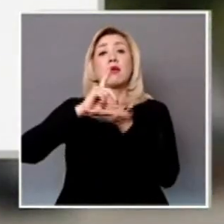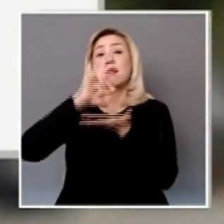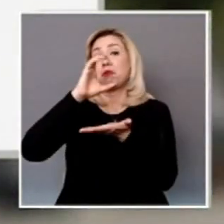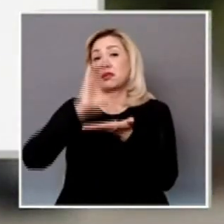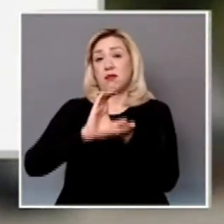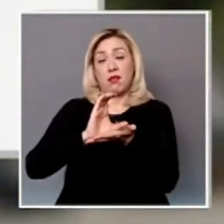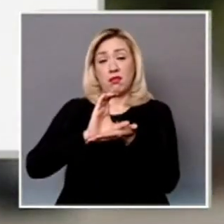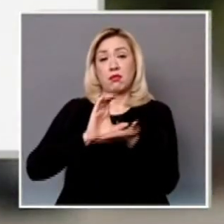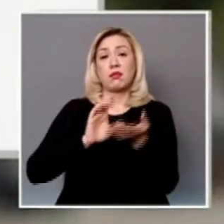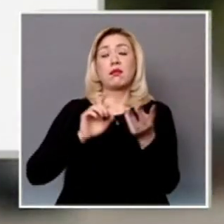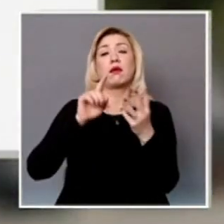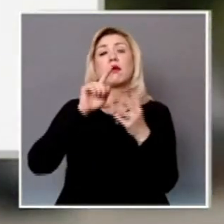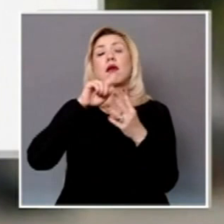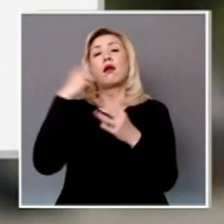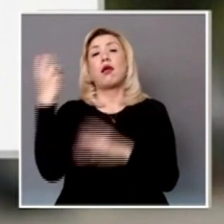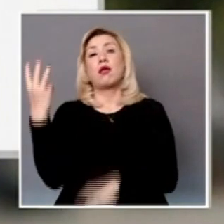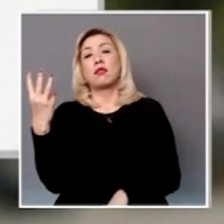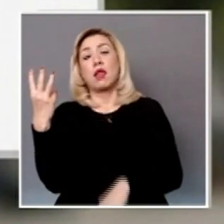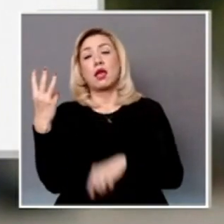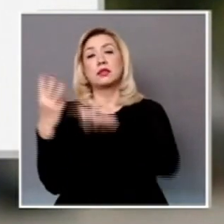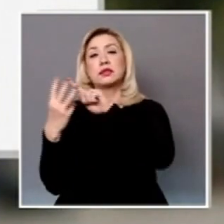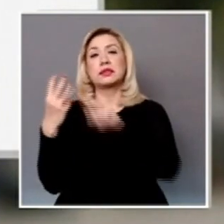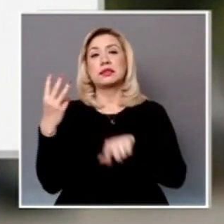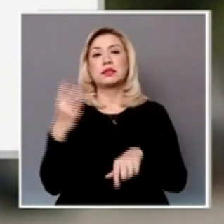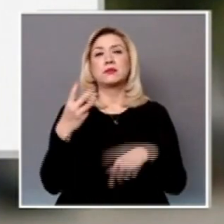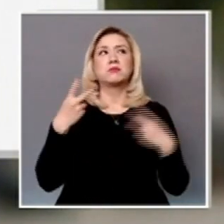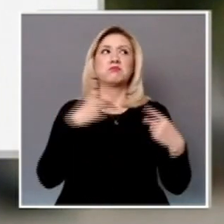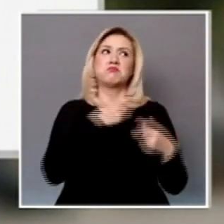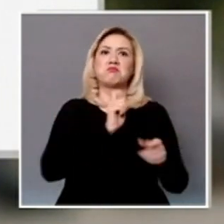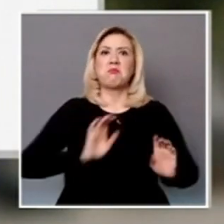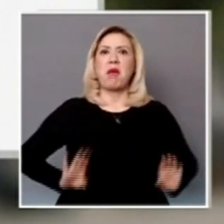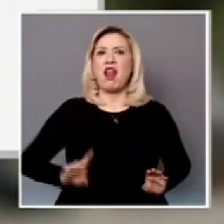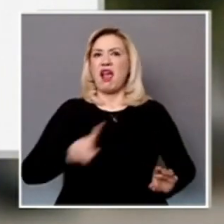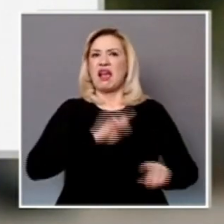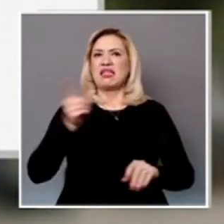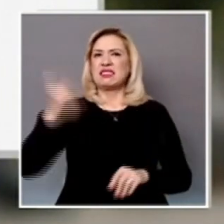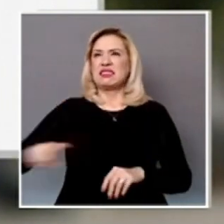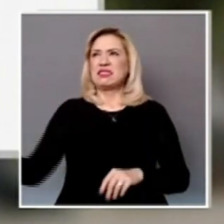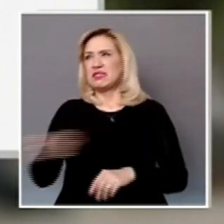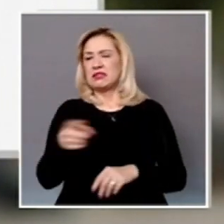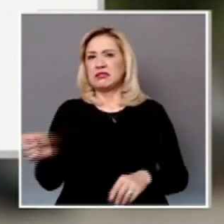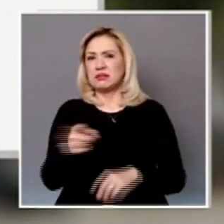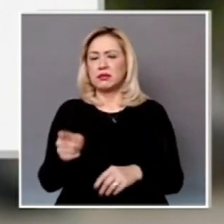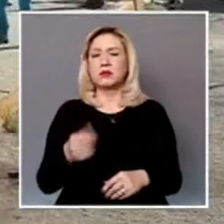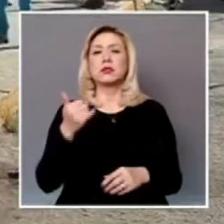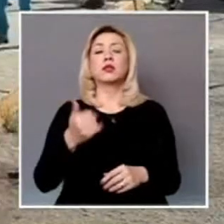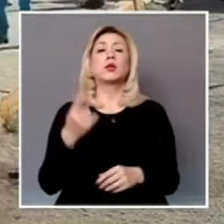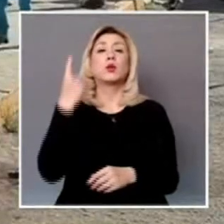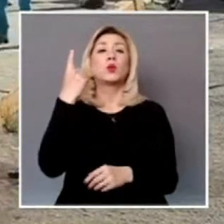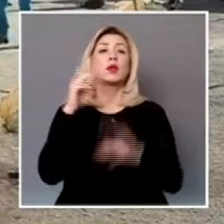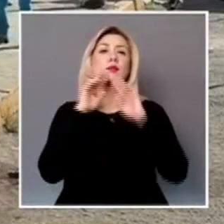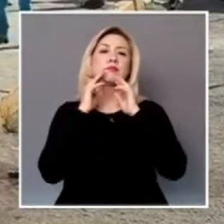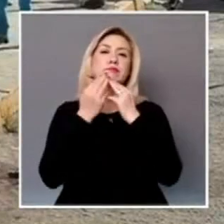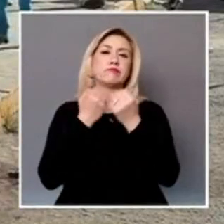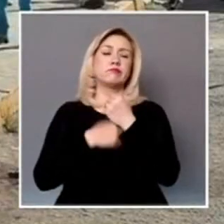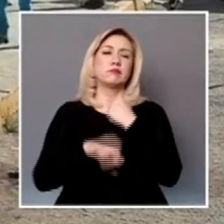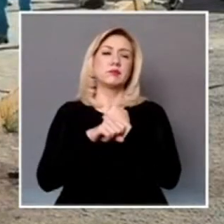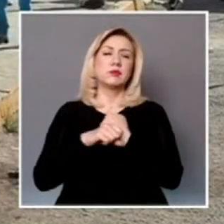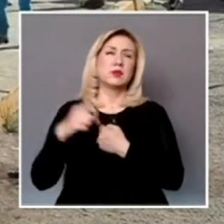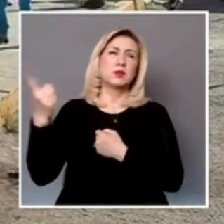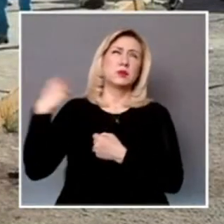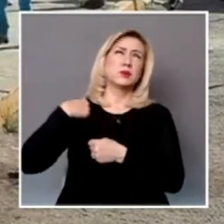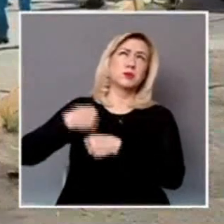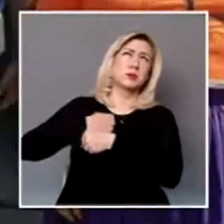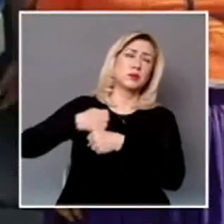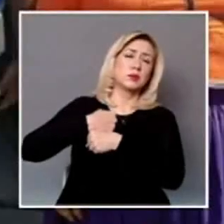fueron incitadas a delinquir por su pareja y una fue obligada por un grupo criminal. Las libertades obtenidas a través de la ley de